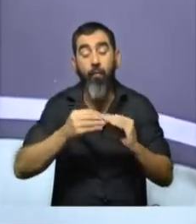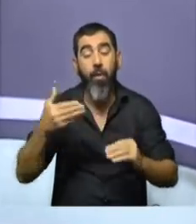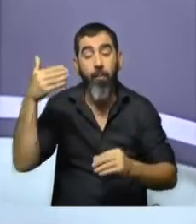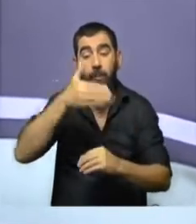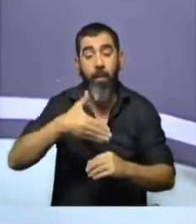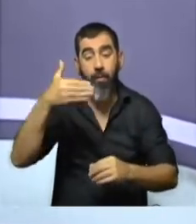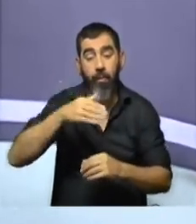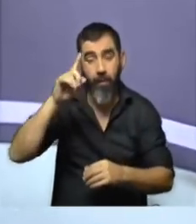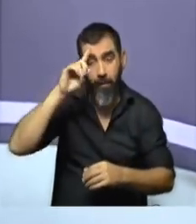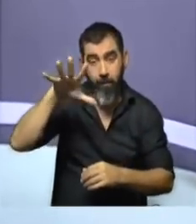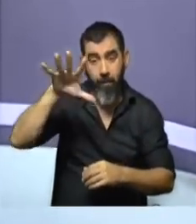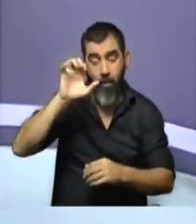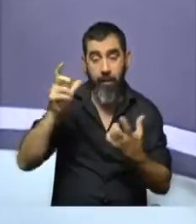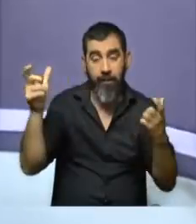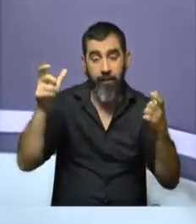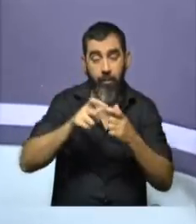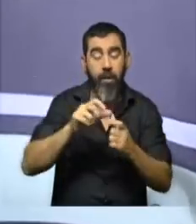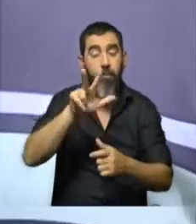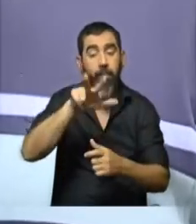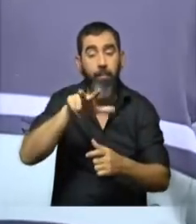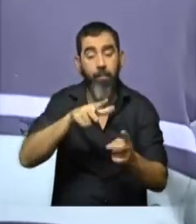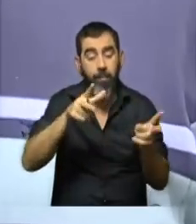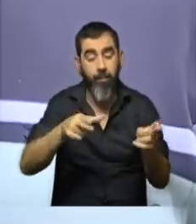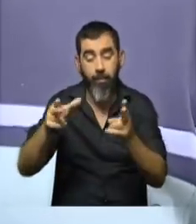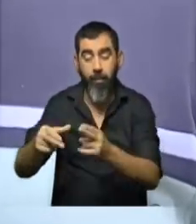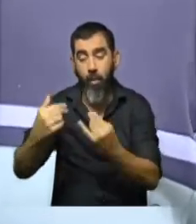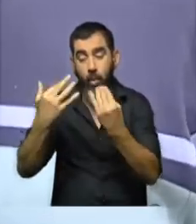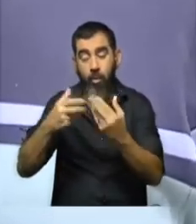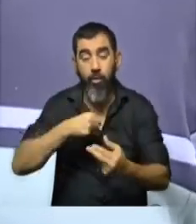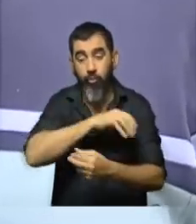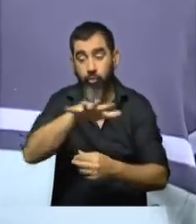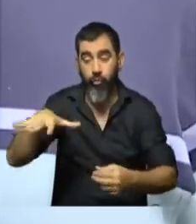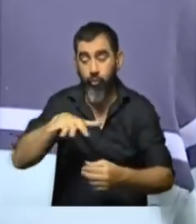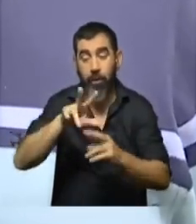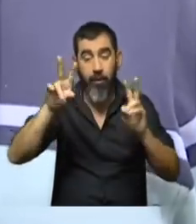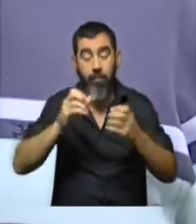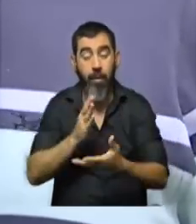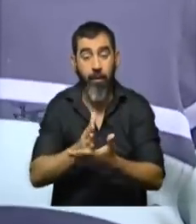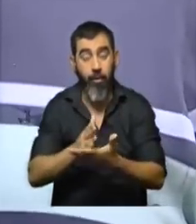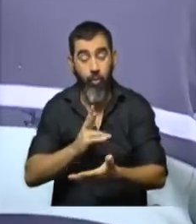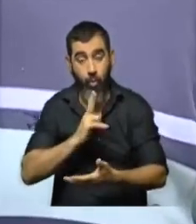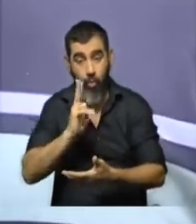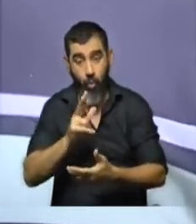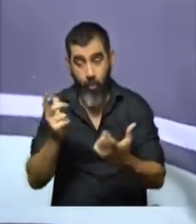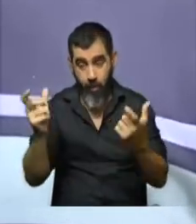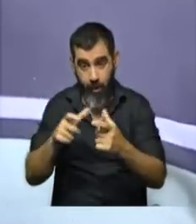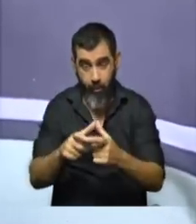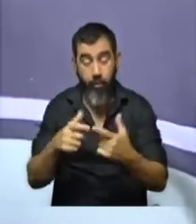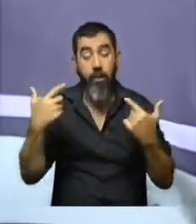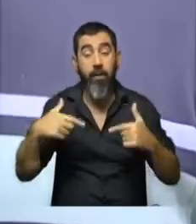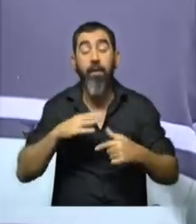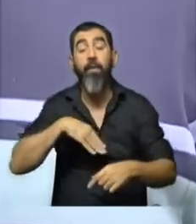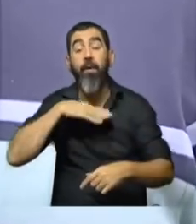en memoria reciente que se reúne en forma trimestral con las organizaciones sociales que trabajan los temas de derechos humanos. La Intendencia de